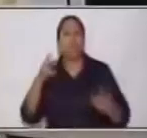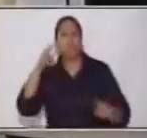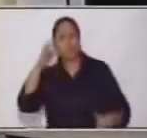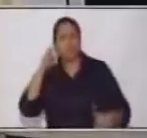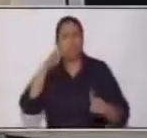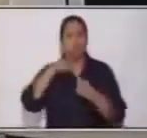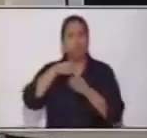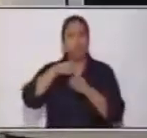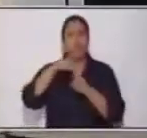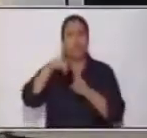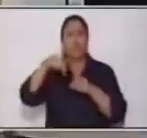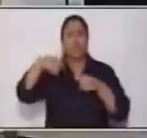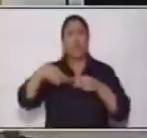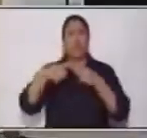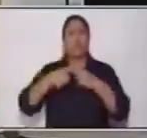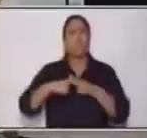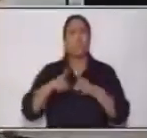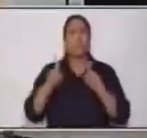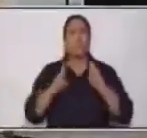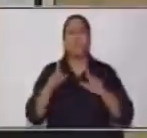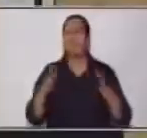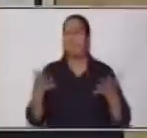hoy tenemos,